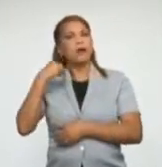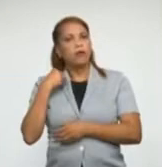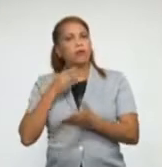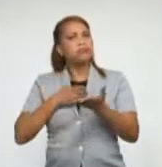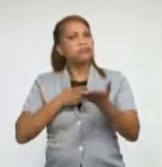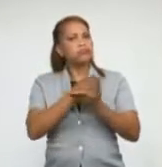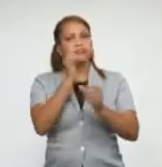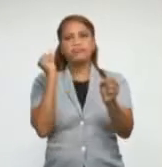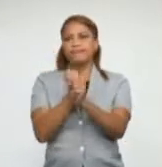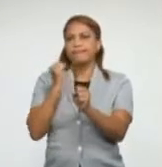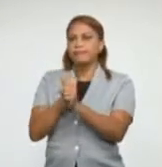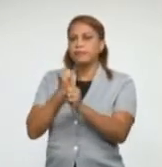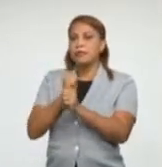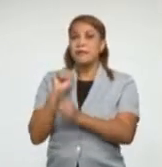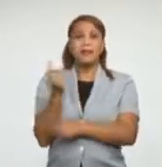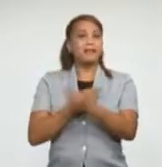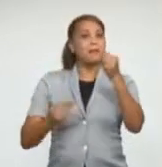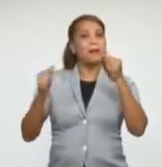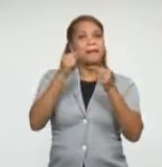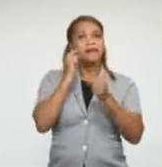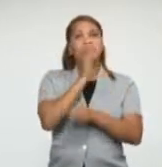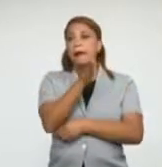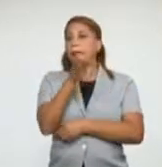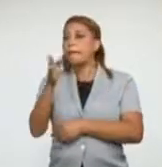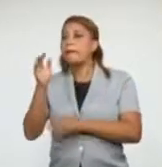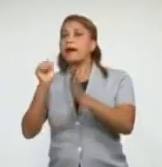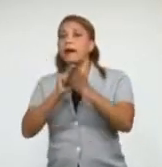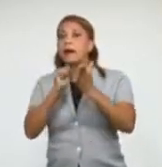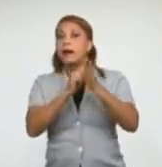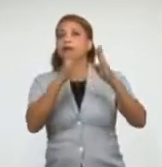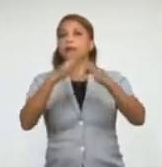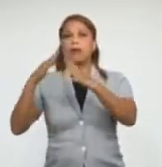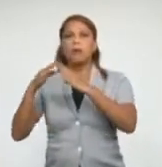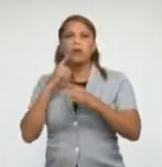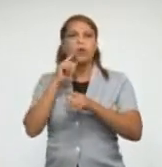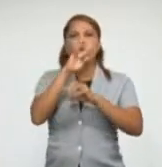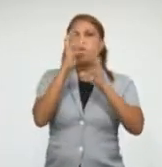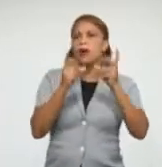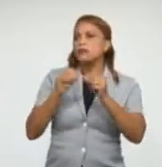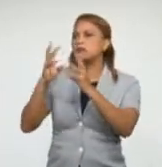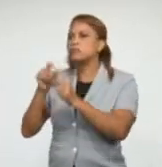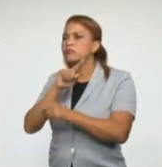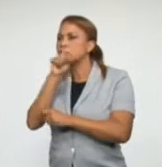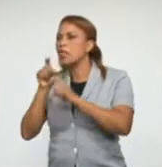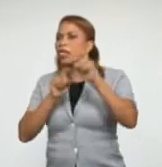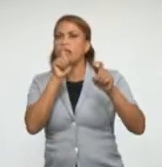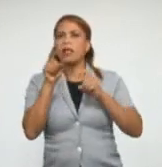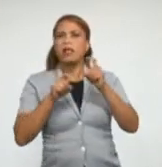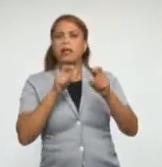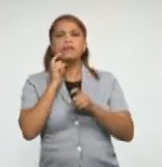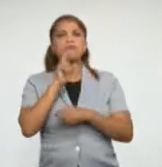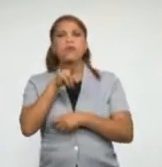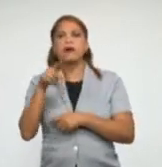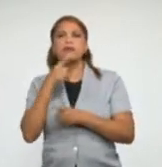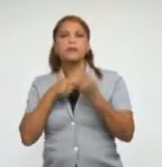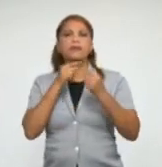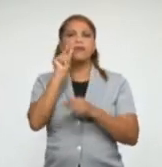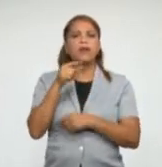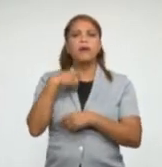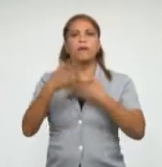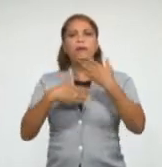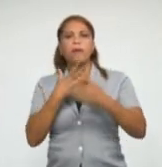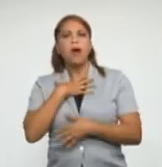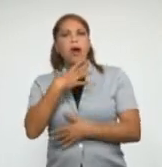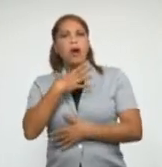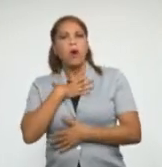con la pesquisa, la búsqueda de síntomas subjetivos de COVID, la búsqueda de síntomas respiratorios para